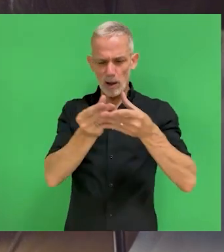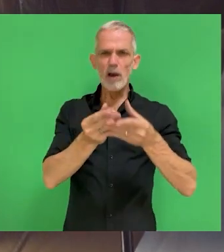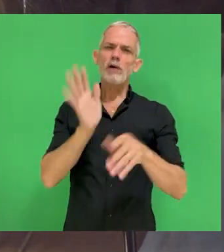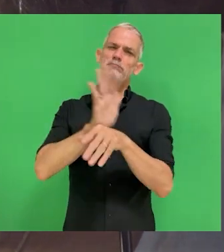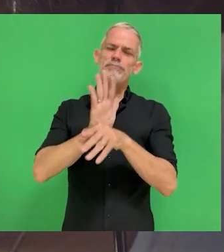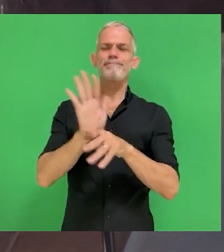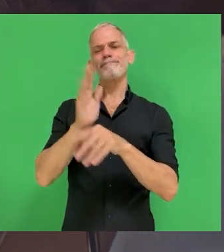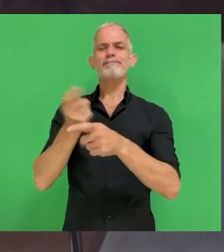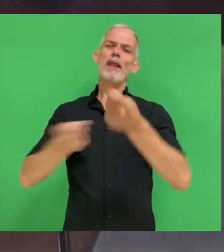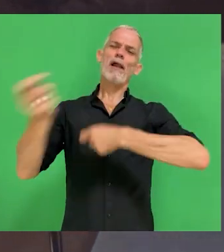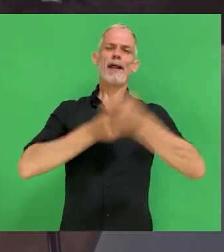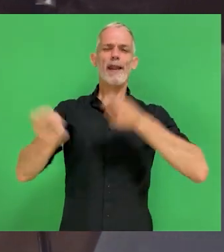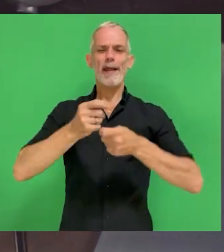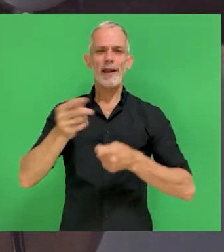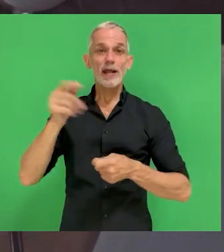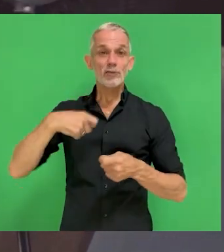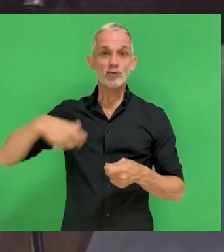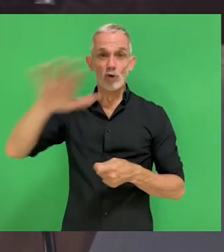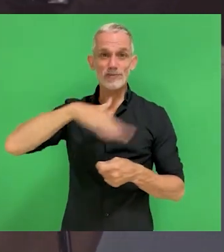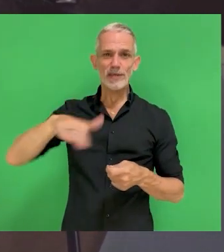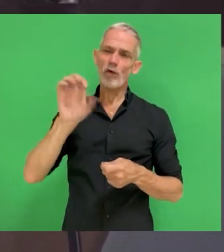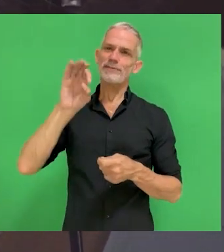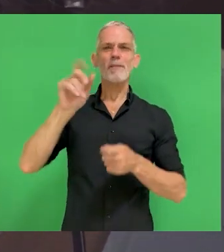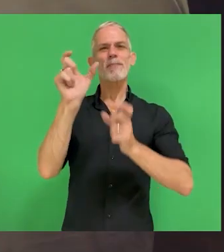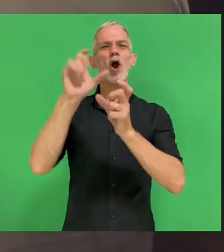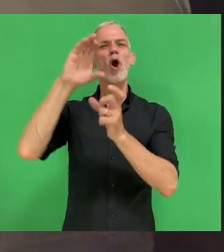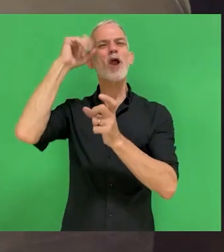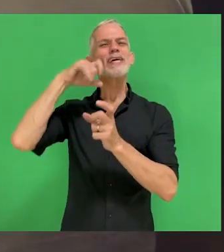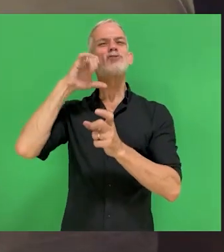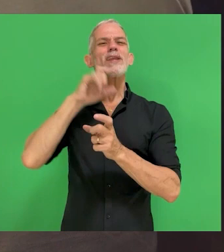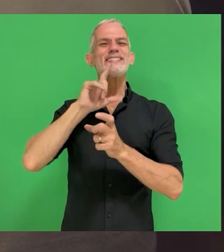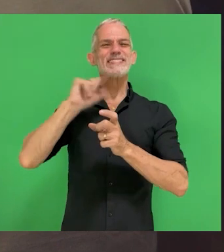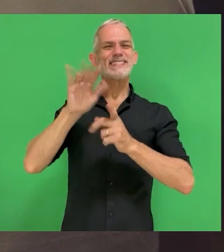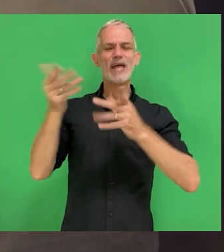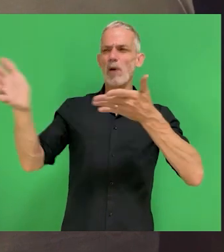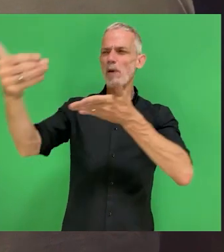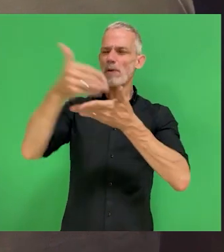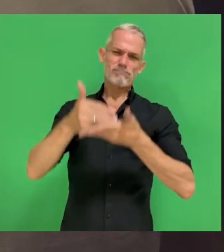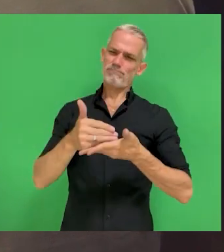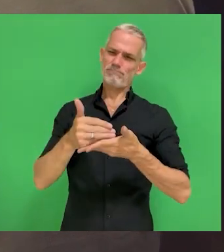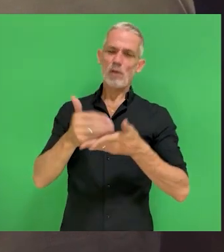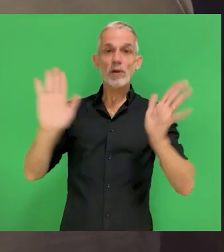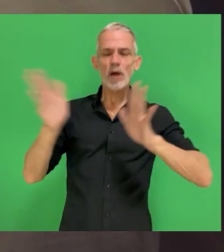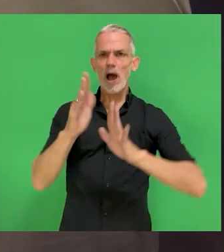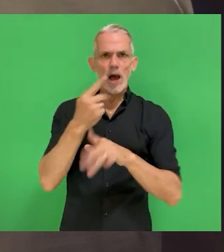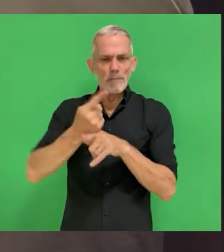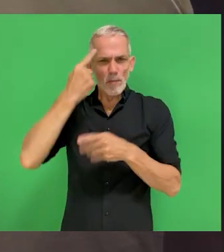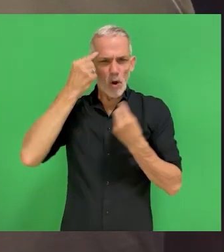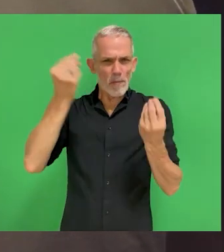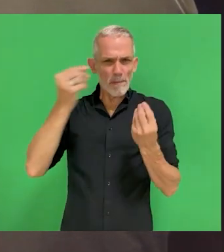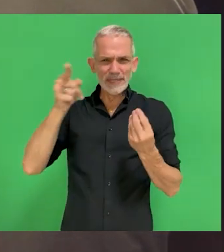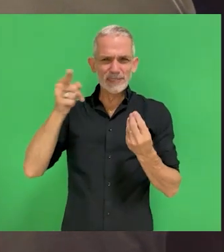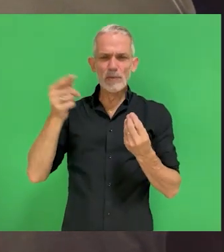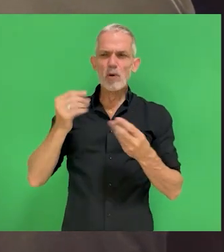voraz mercader al que la sociedad llama coleccionista. Resulta, entonces, imposible suponer